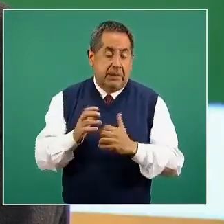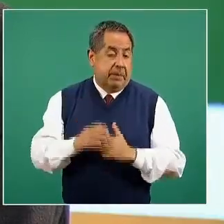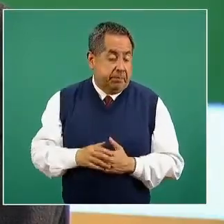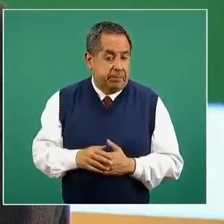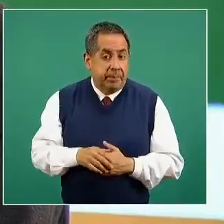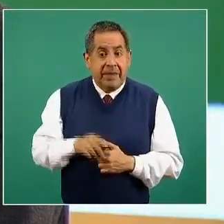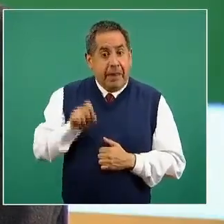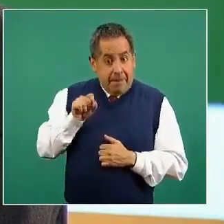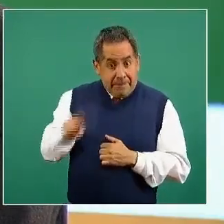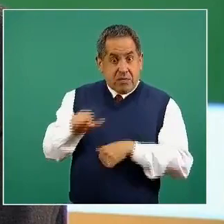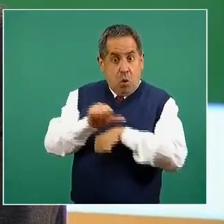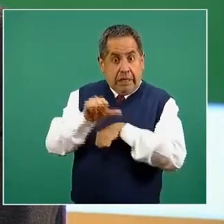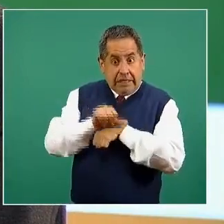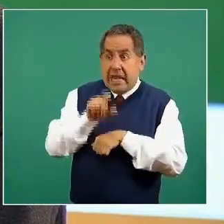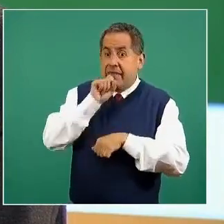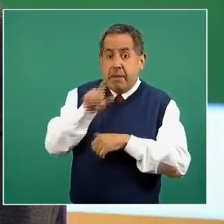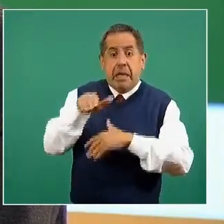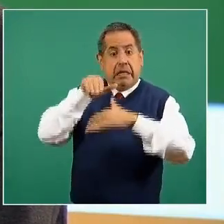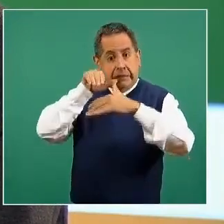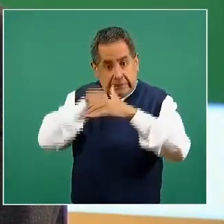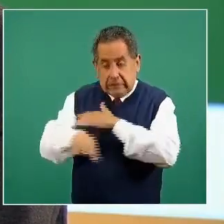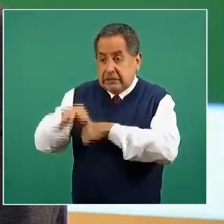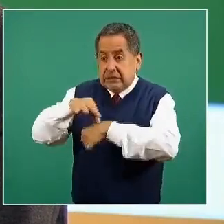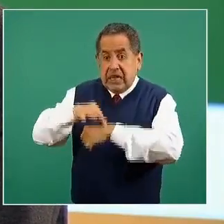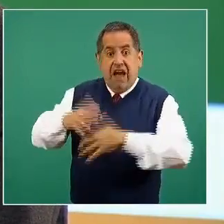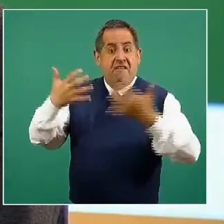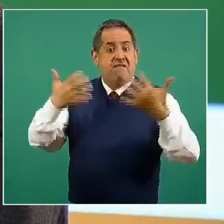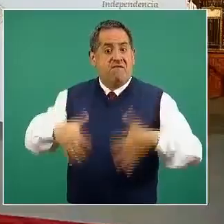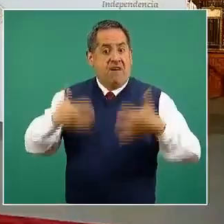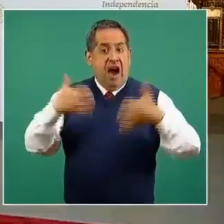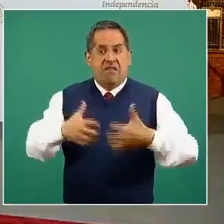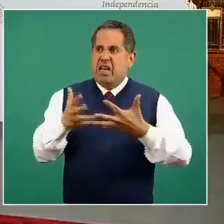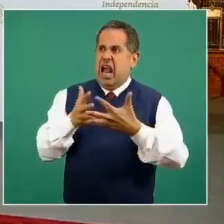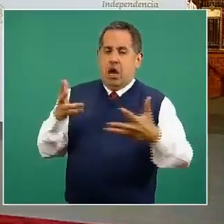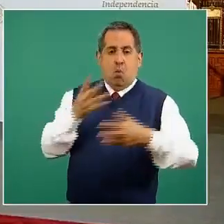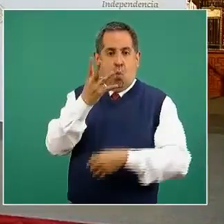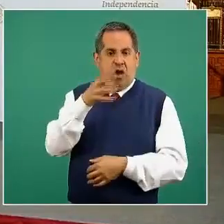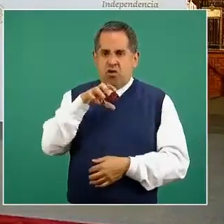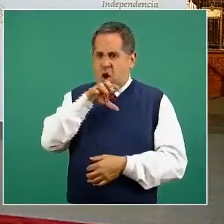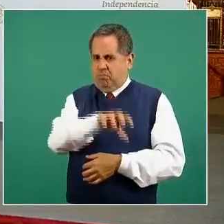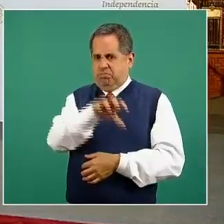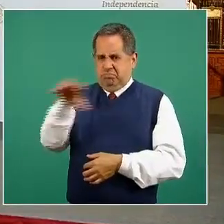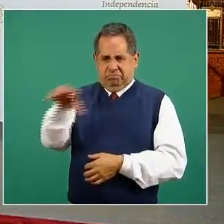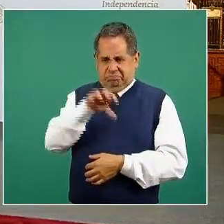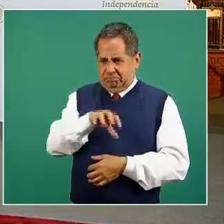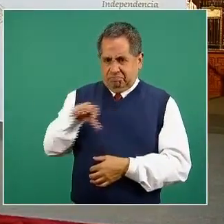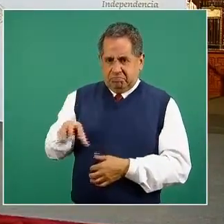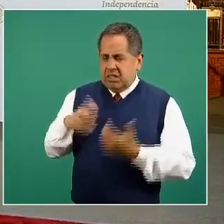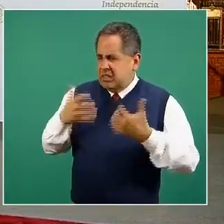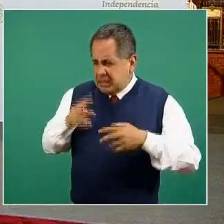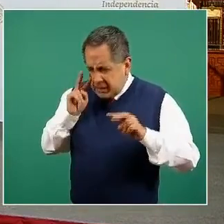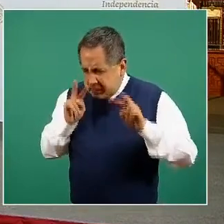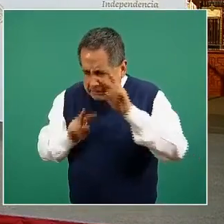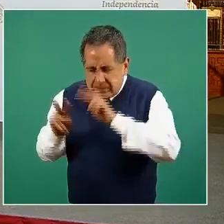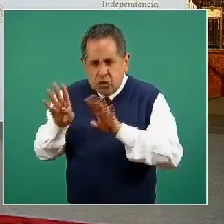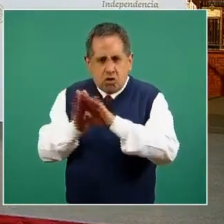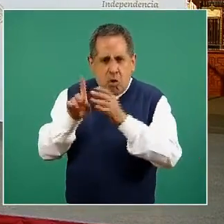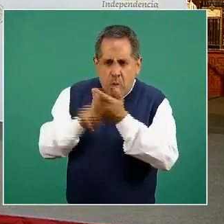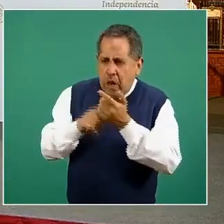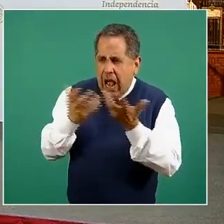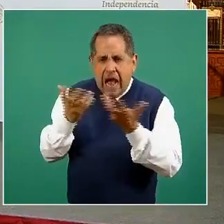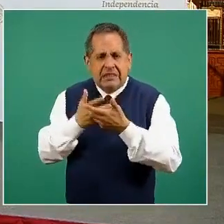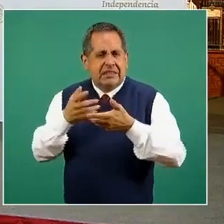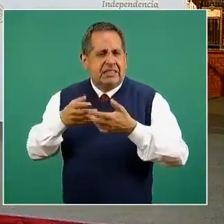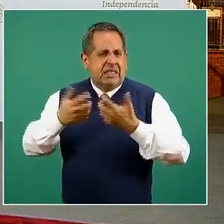pudieron ellas visitar las plantas, las 4 plantas que tiene Rusia para la fabricación de esta